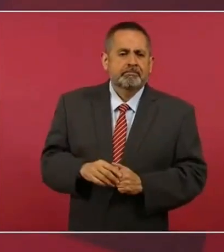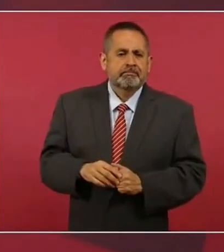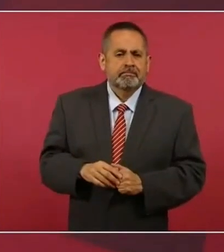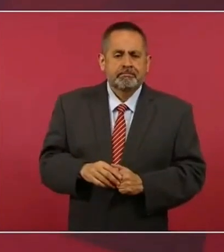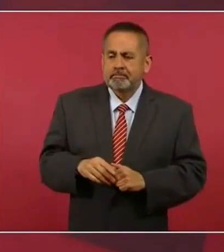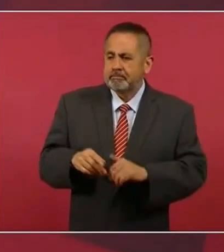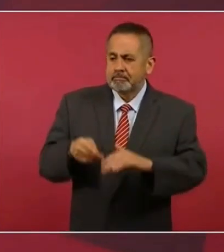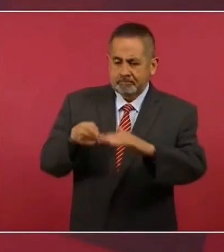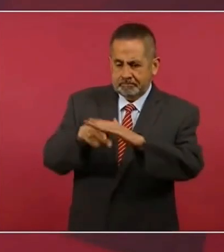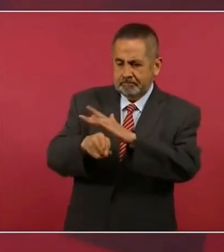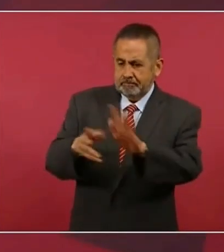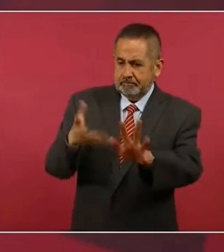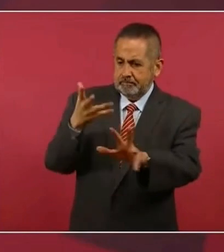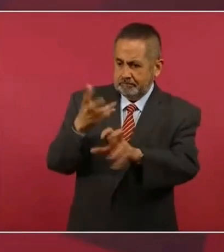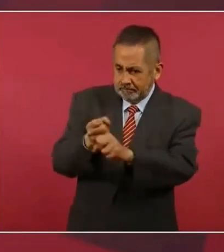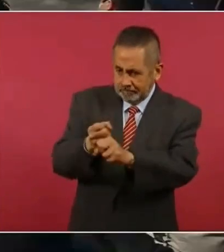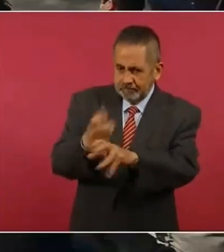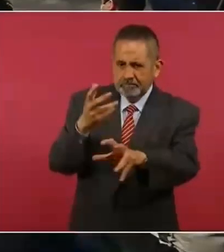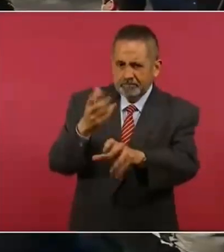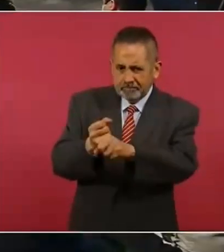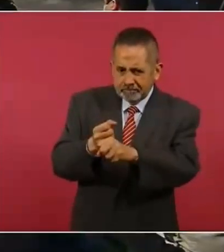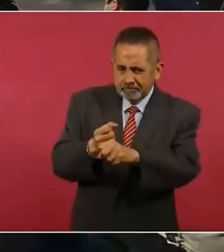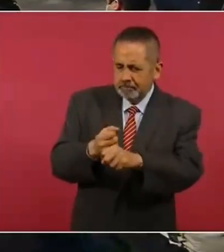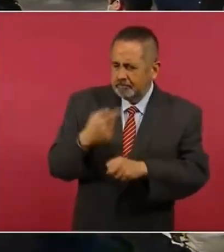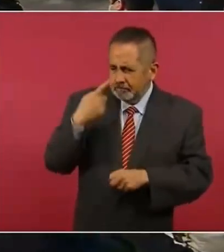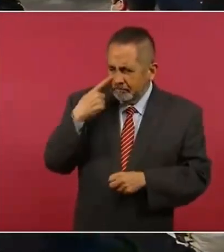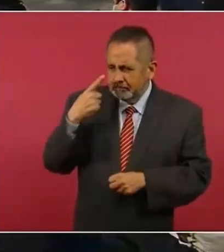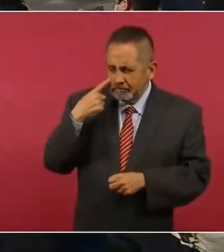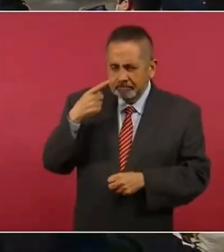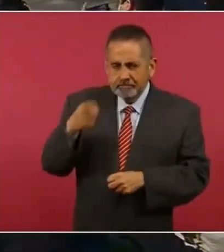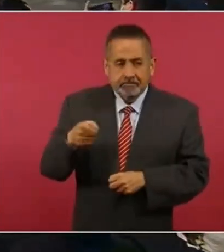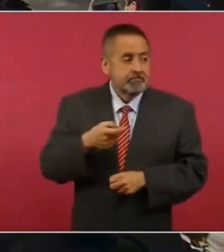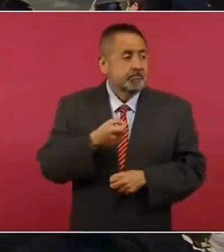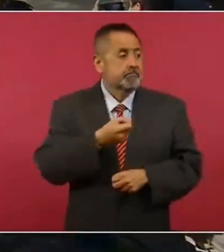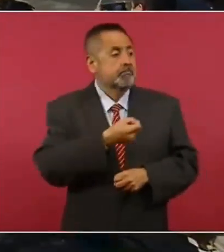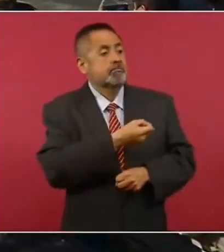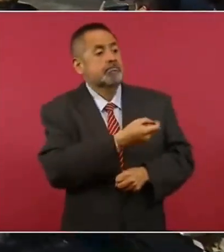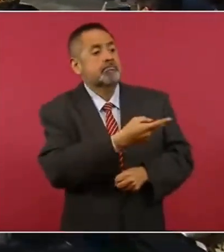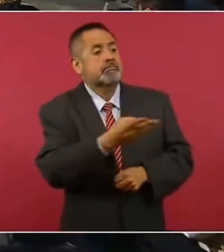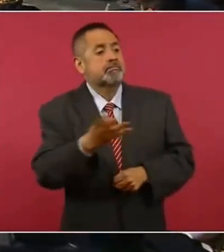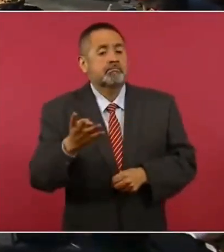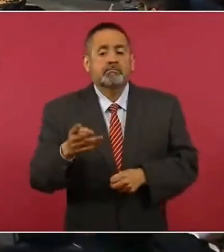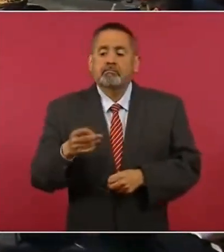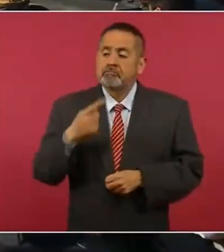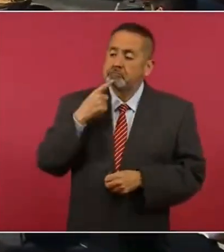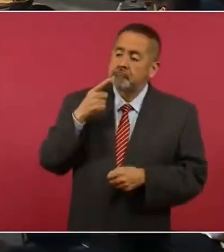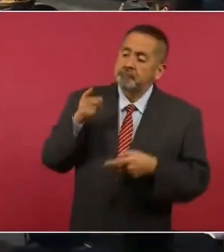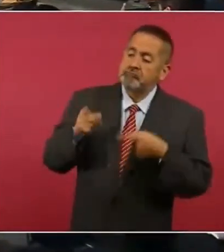los accidentes en el metro, lo que está sucediendo, para